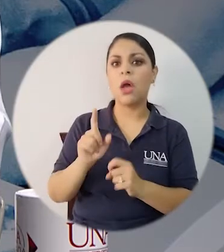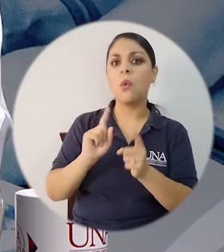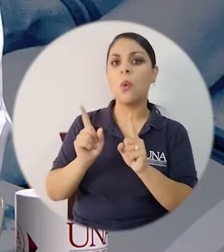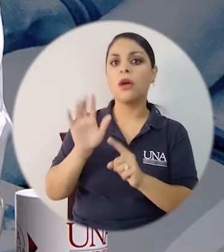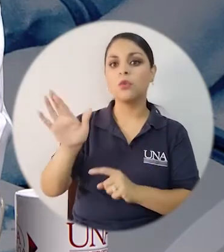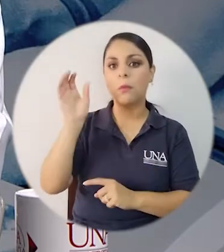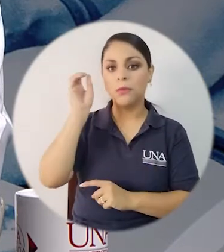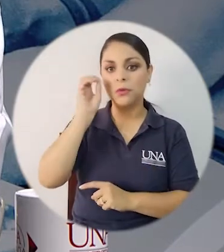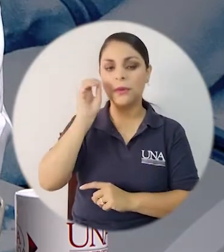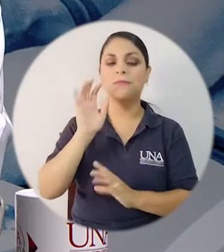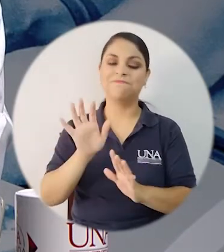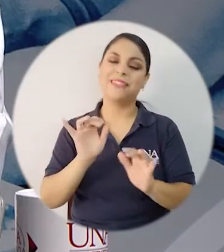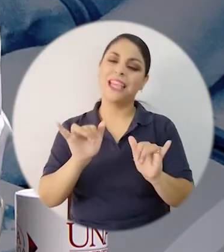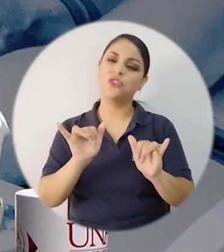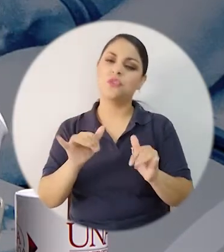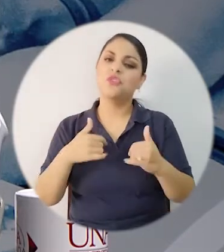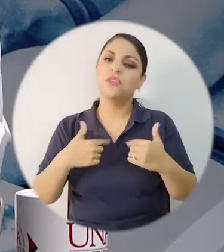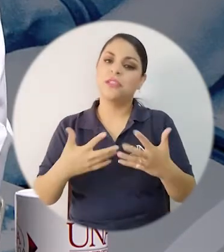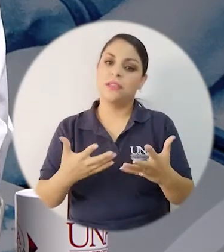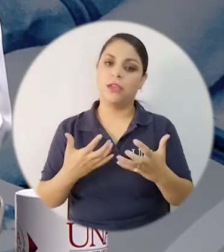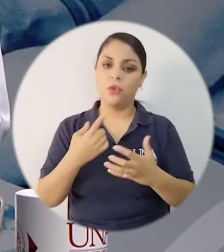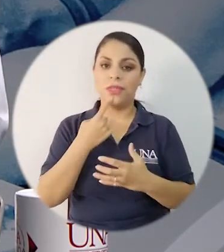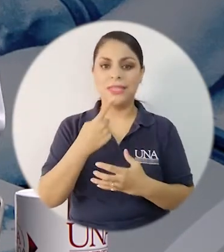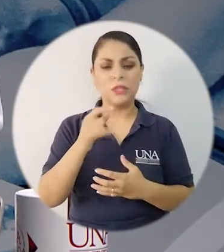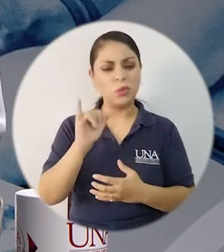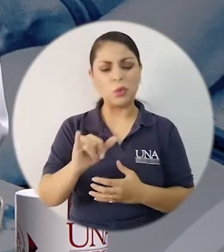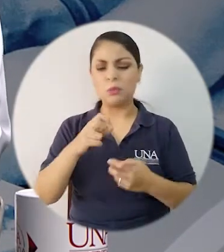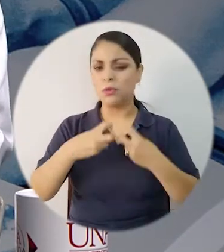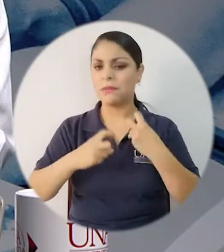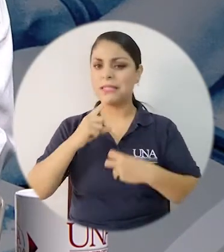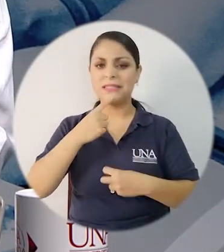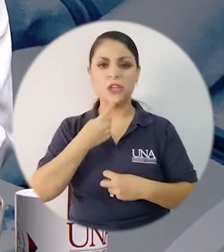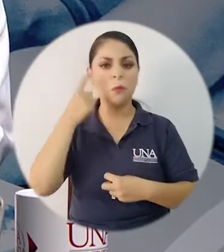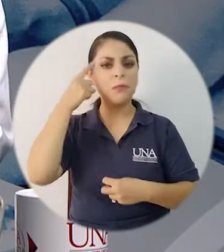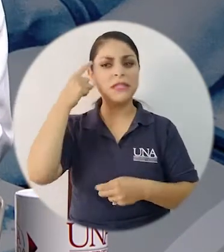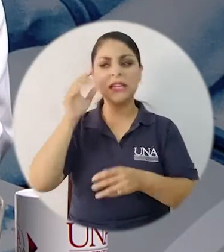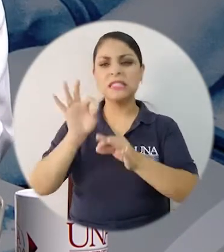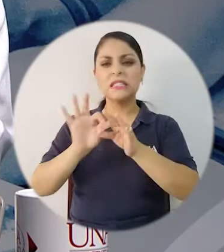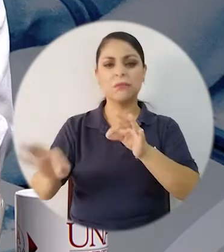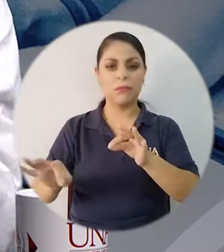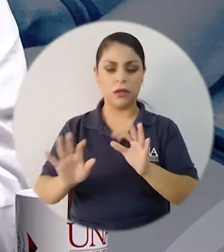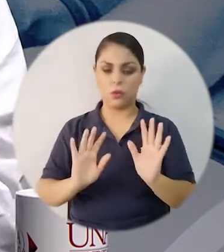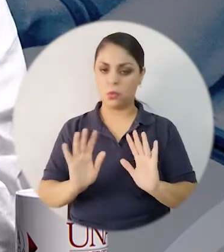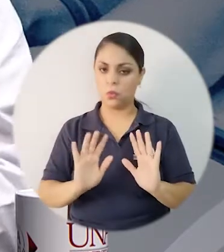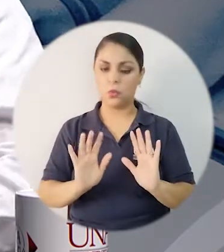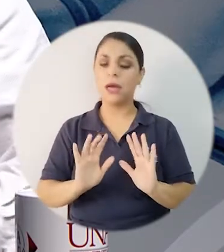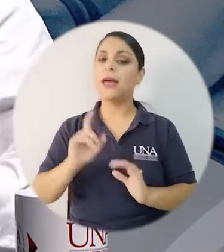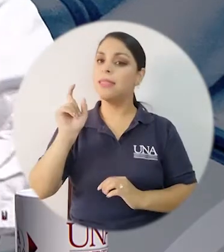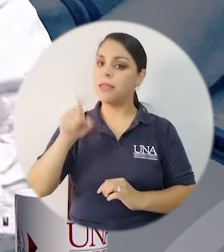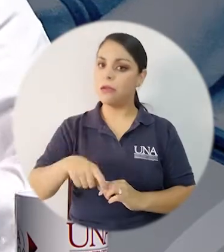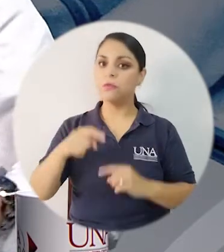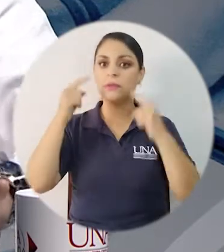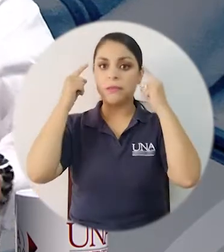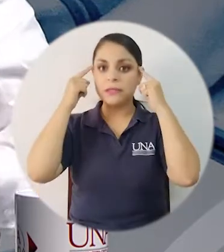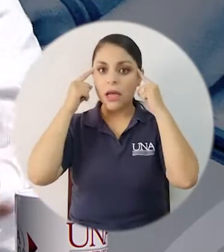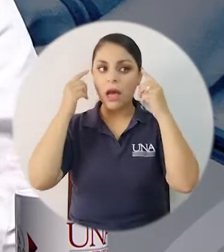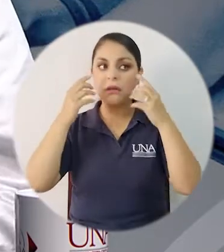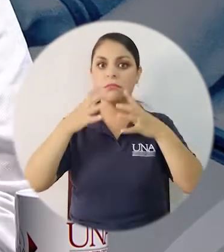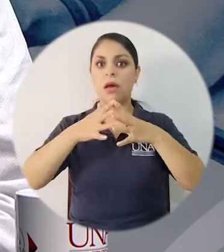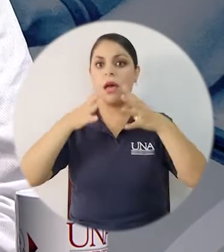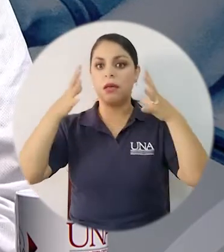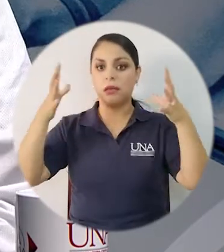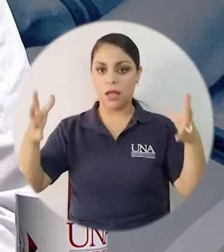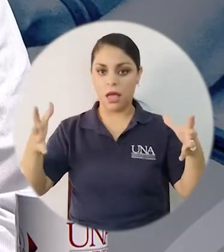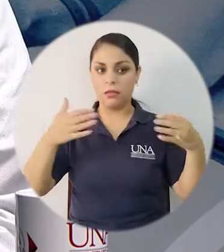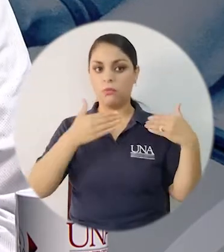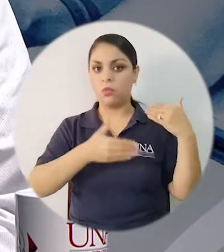A eso es a lo que me refiero, a no simplificar, que eso ha sido un problema seriosísimo, ¿verdad? Entonces hay que ver el espectro bastante amplio